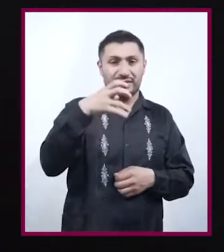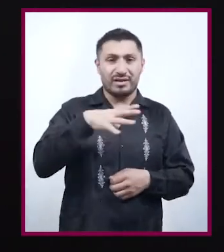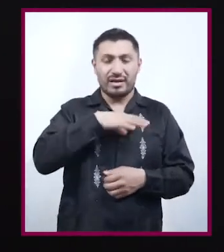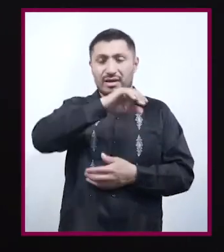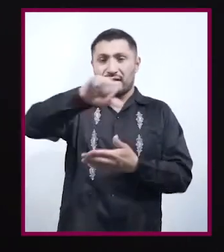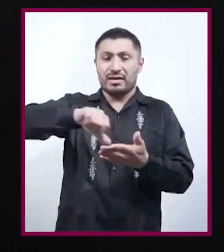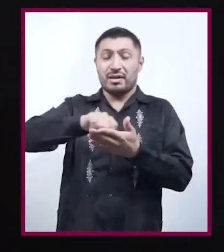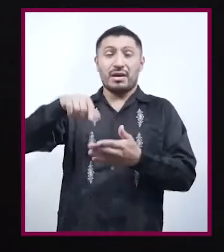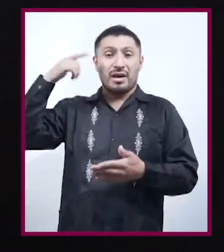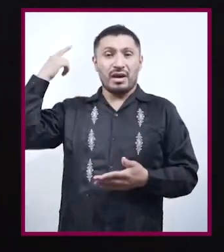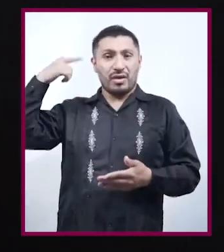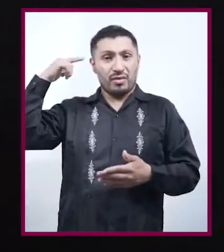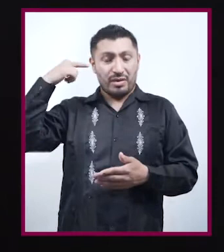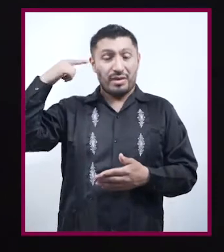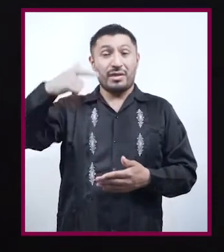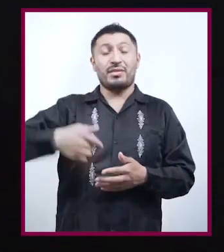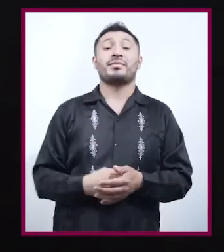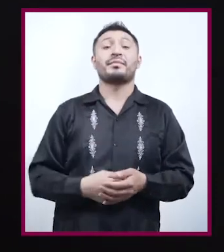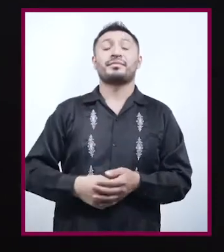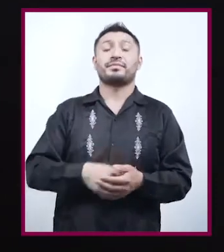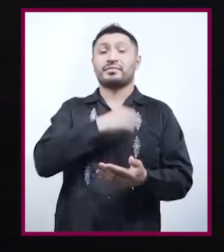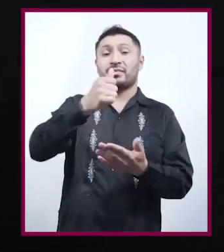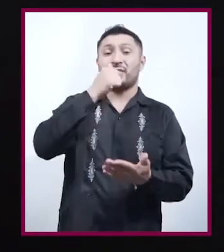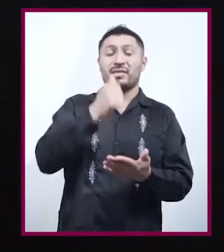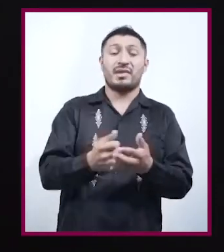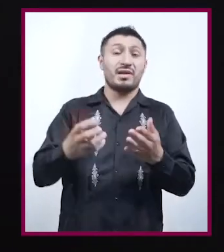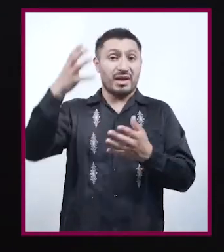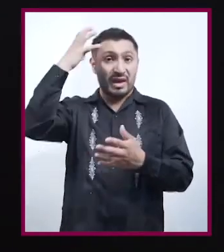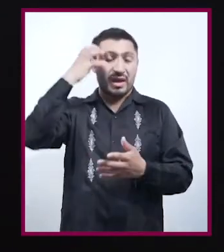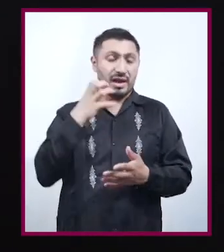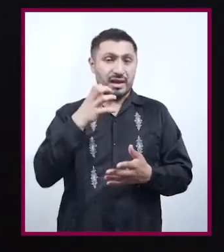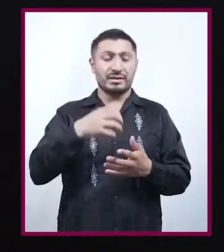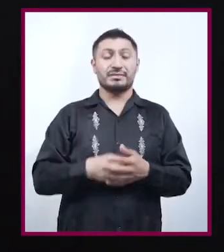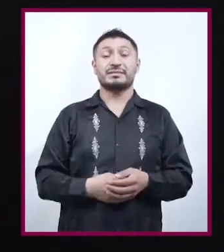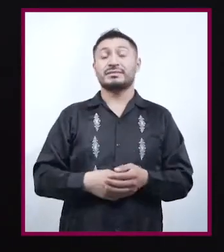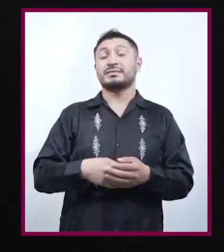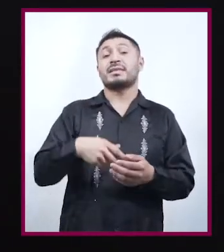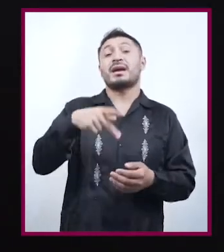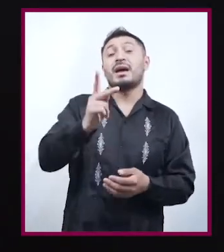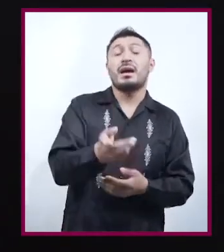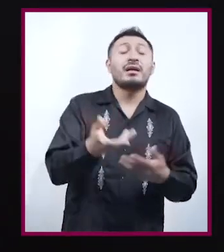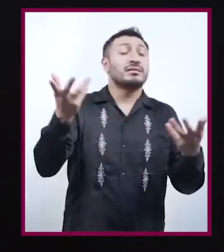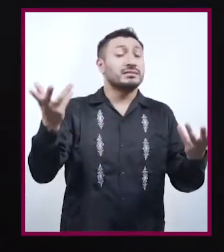su epicentro en Guanajuato, principalmente en la ciudad de León. Lo que no